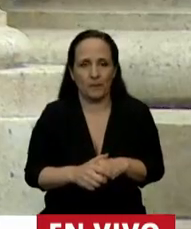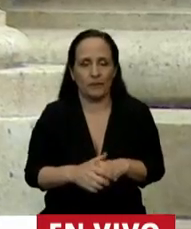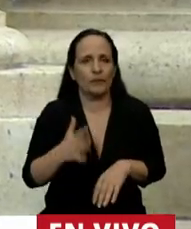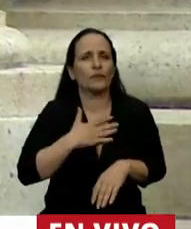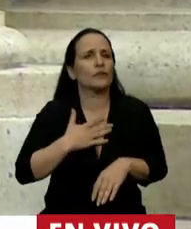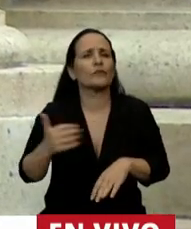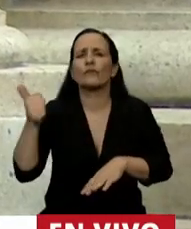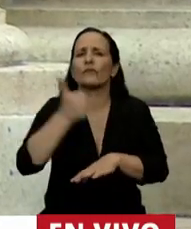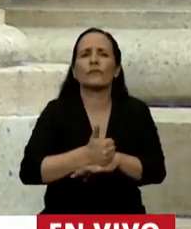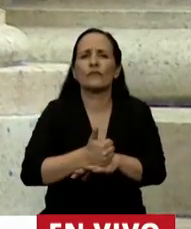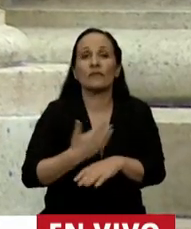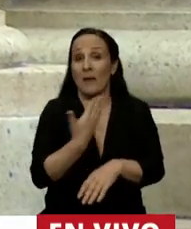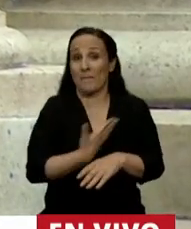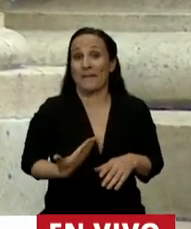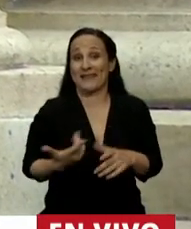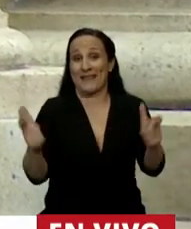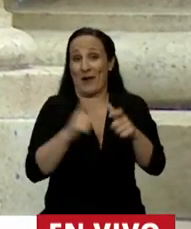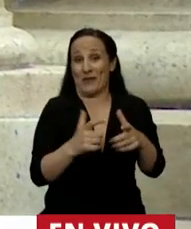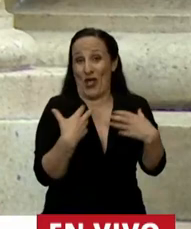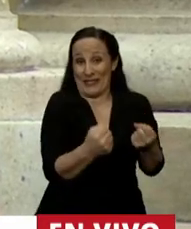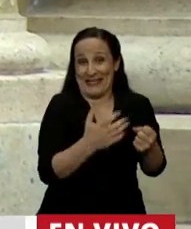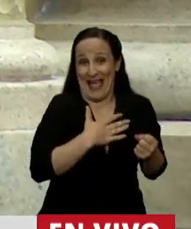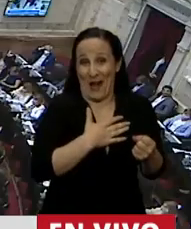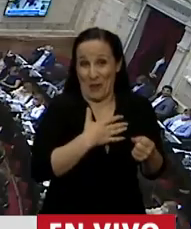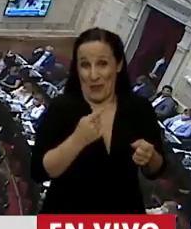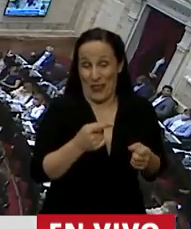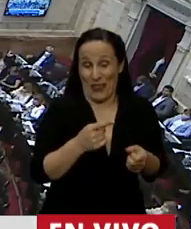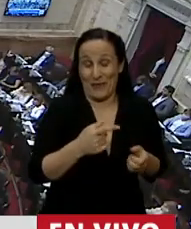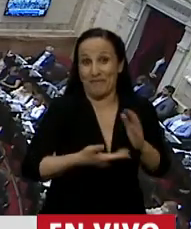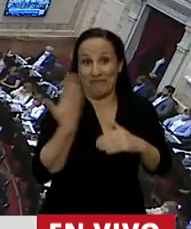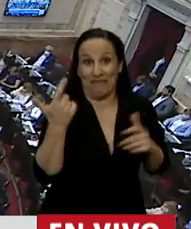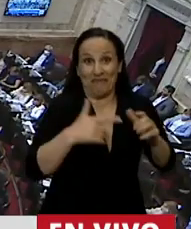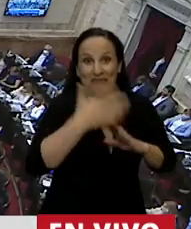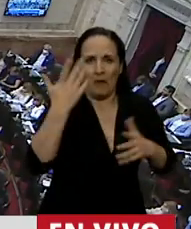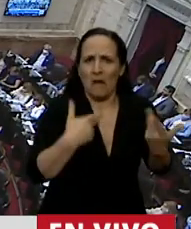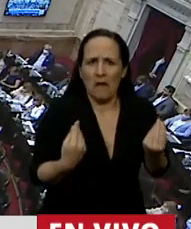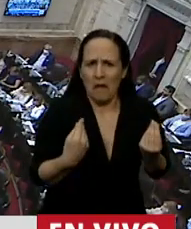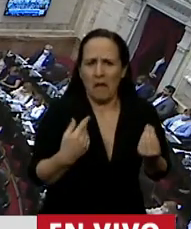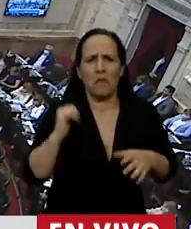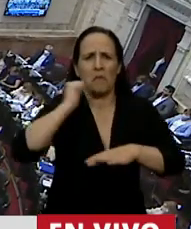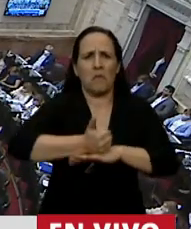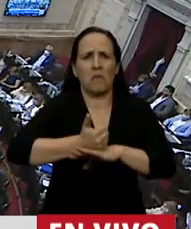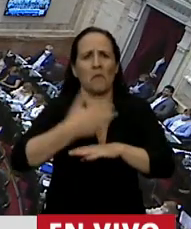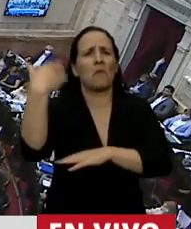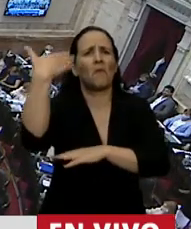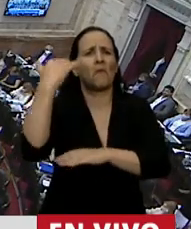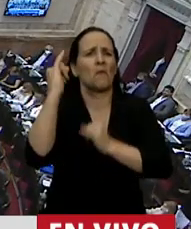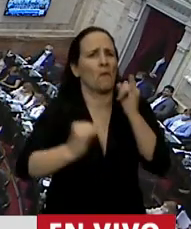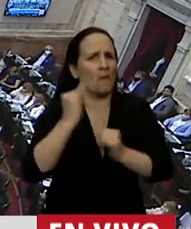Vengo como presidente de la Comisión de Salud del plenario a oficiar como miembro